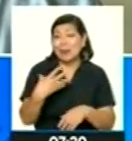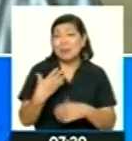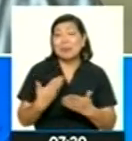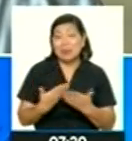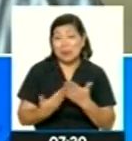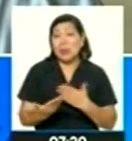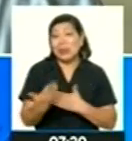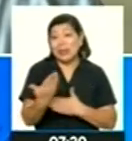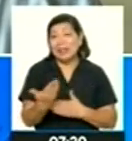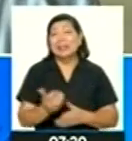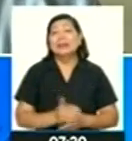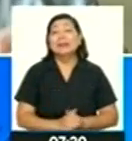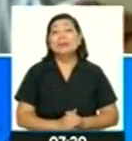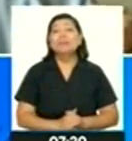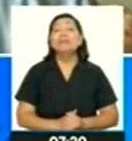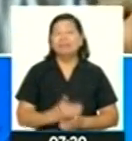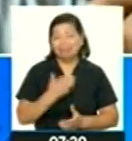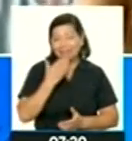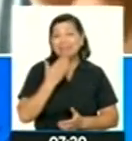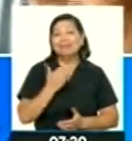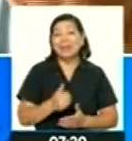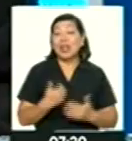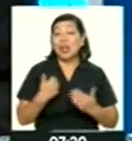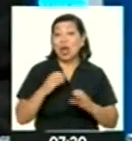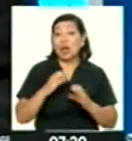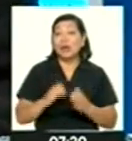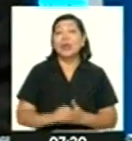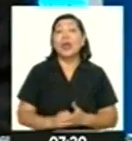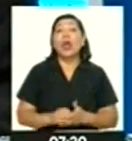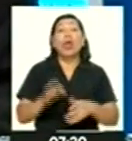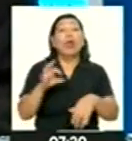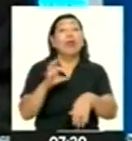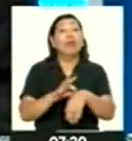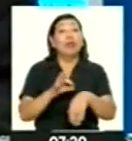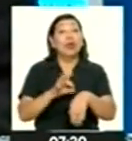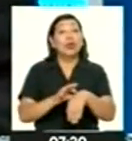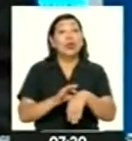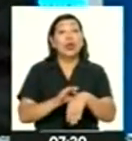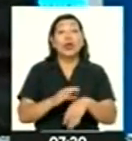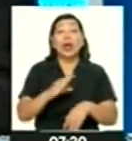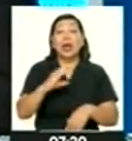amable, que tenga buen día. Gracias. Hemos conversado con César Cabezas, médico infectólogo del